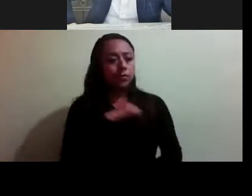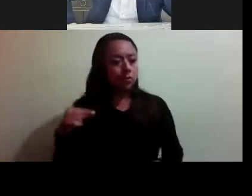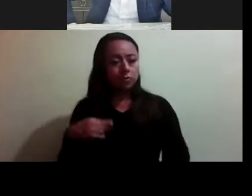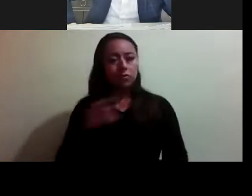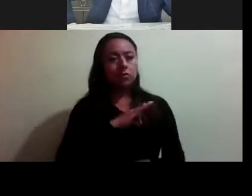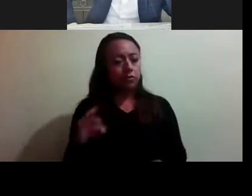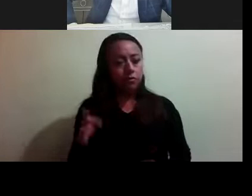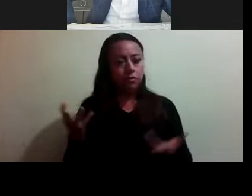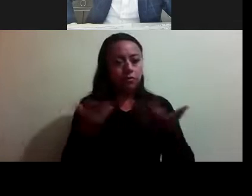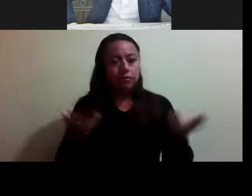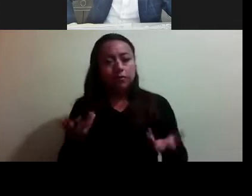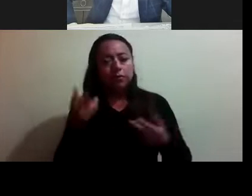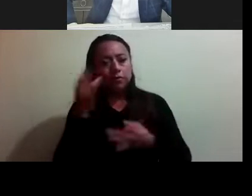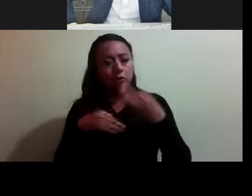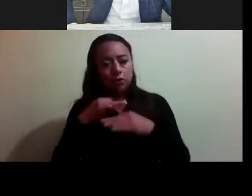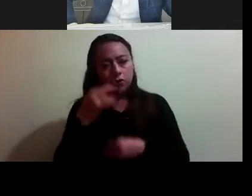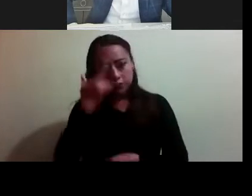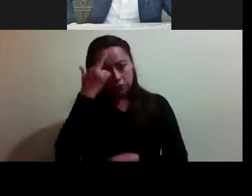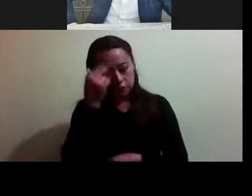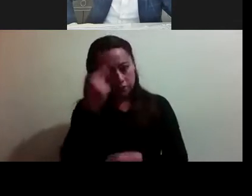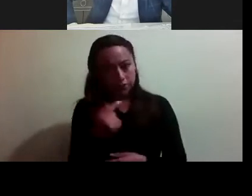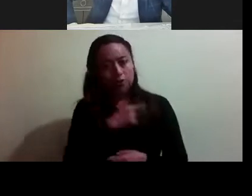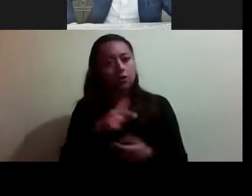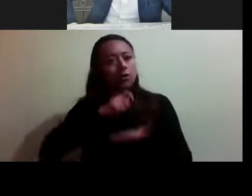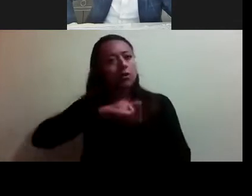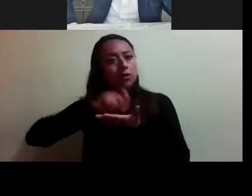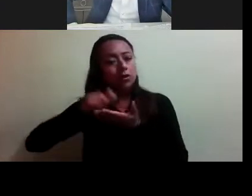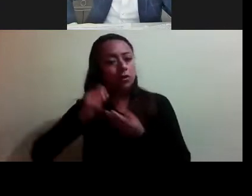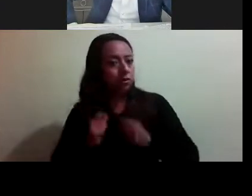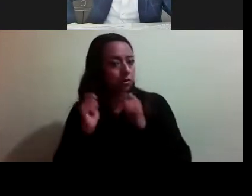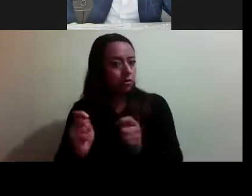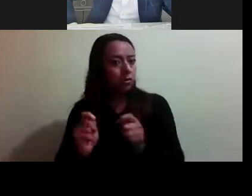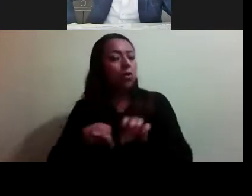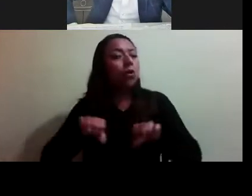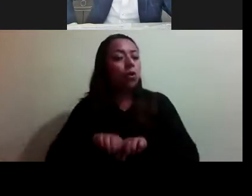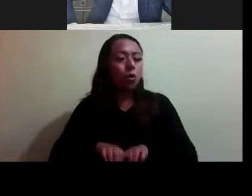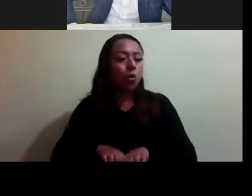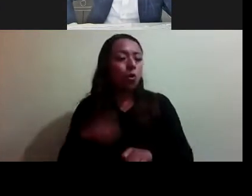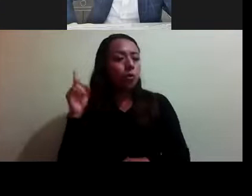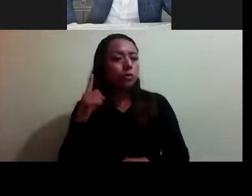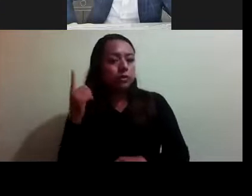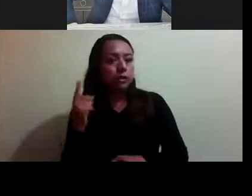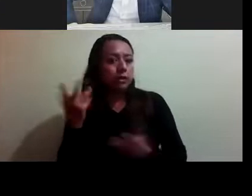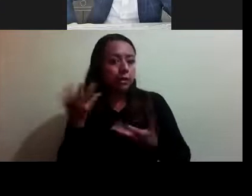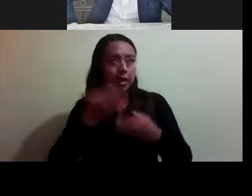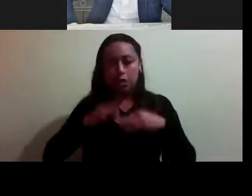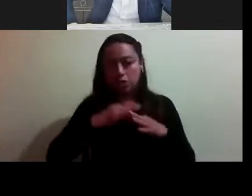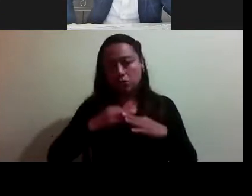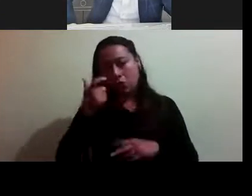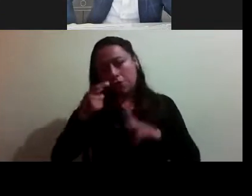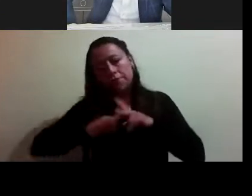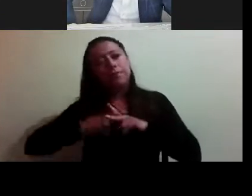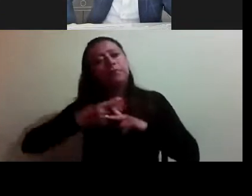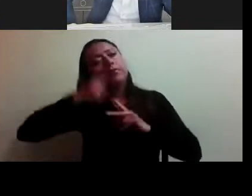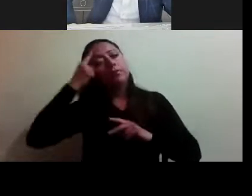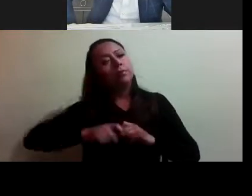razonable y que nos pueda entregar por escrito, pues cuál sería la previsión en el presupuesto para poder